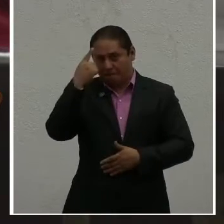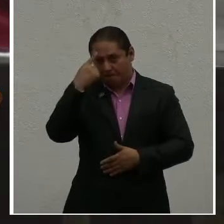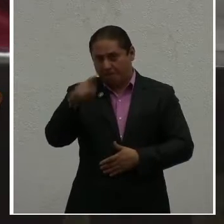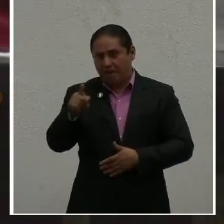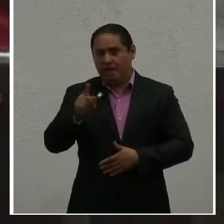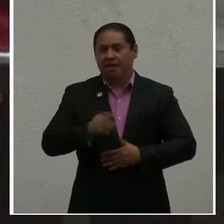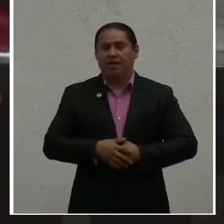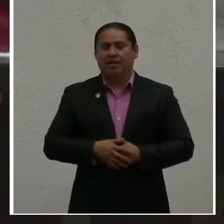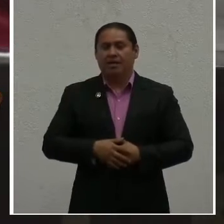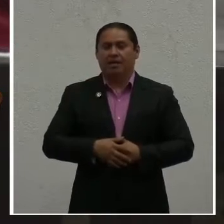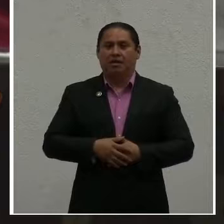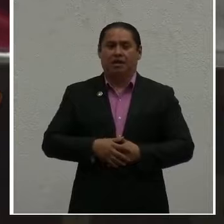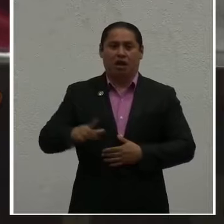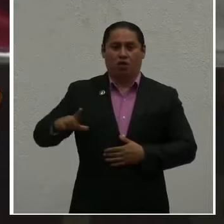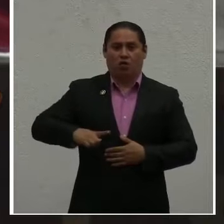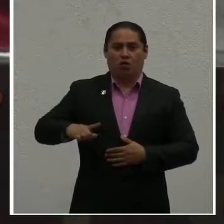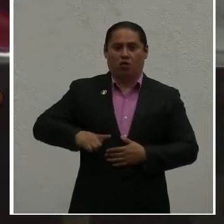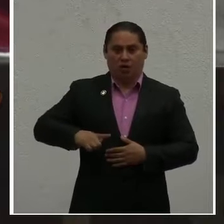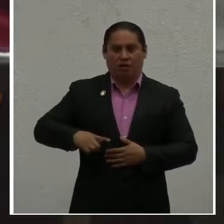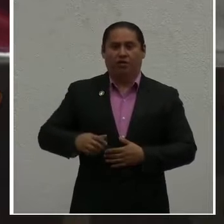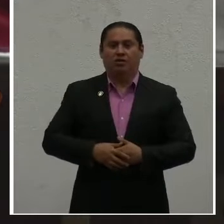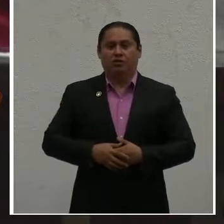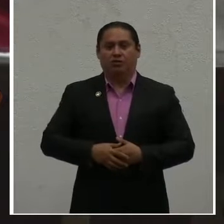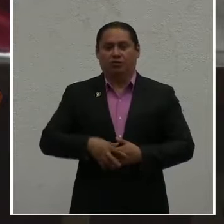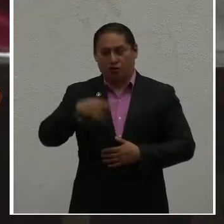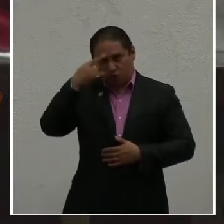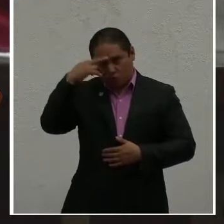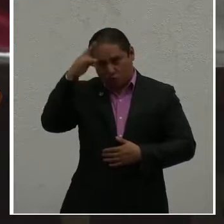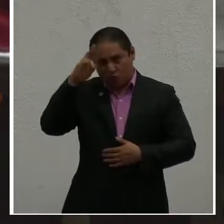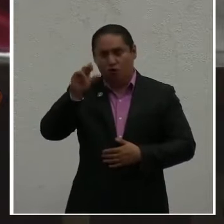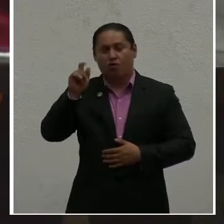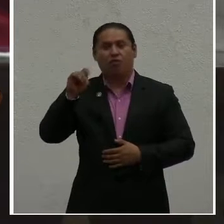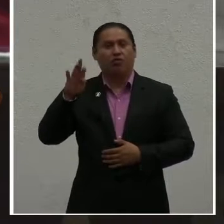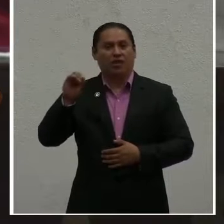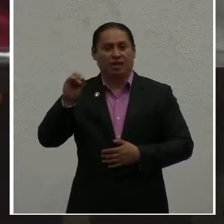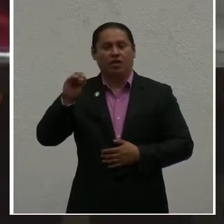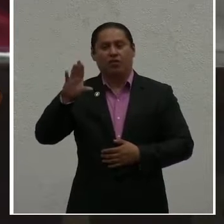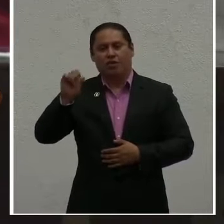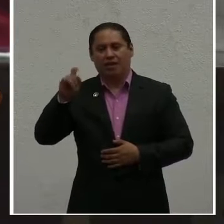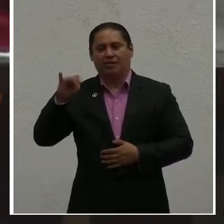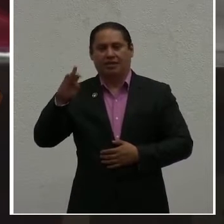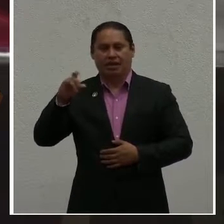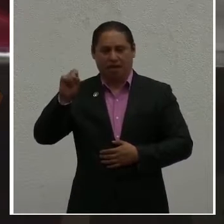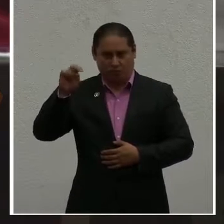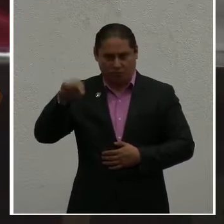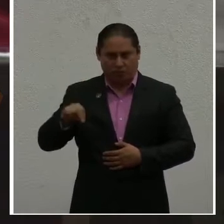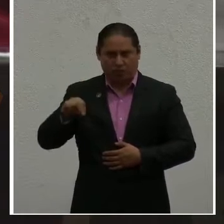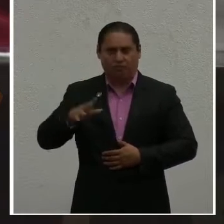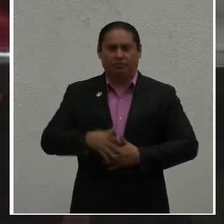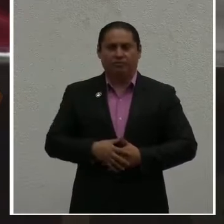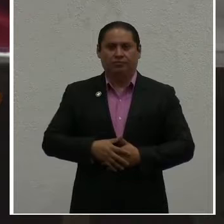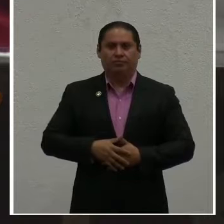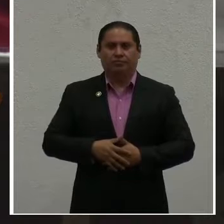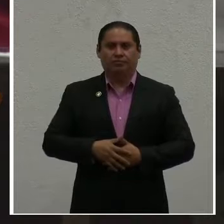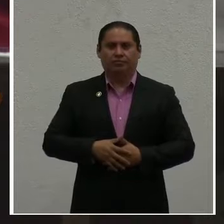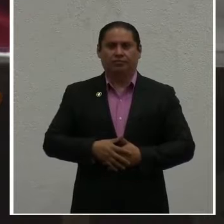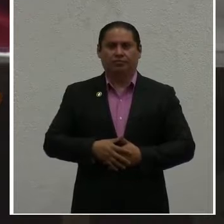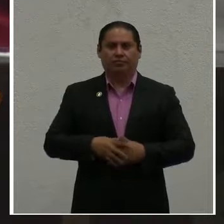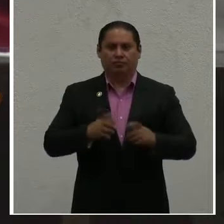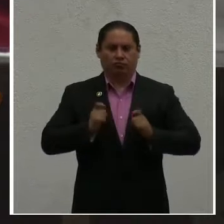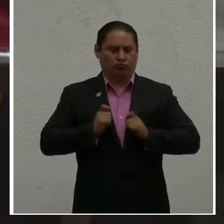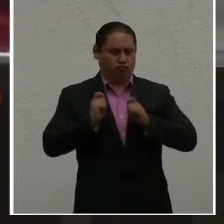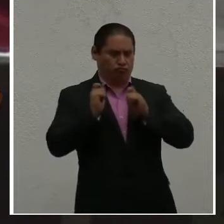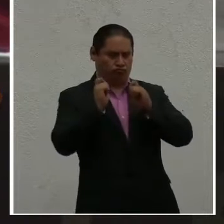el doctor Rutilio Escandón Cadenas, gobernador constitucional del Estado Libre y Soberano de Chiapas, imponga la